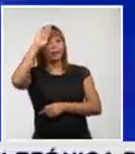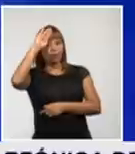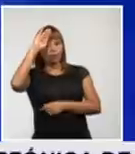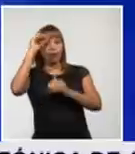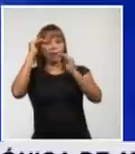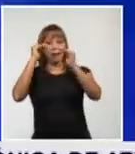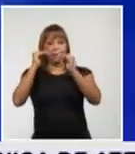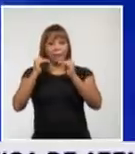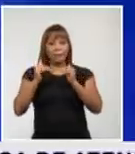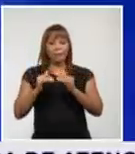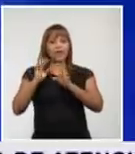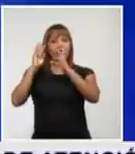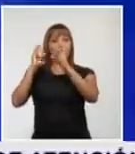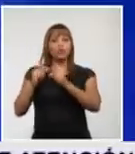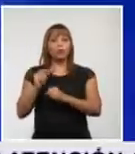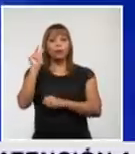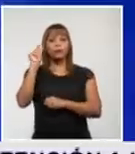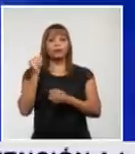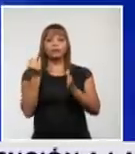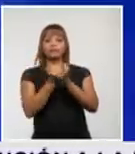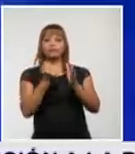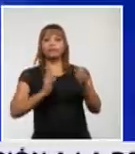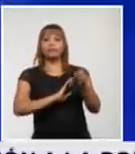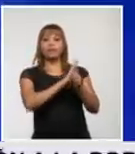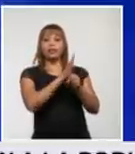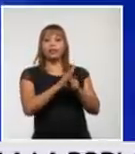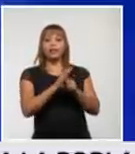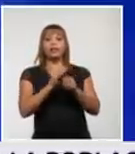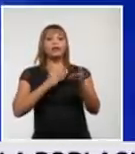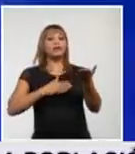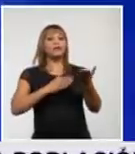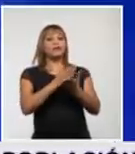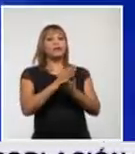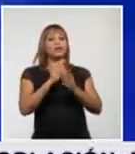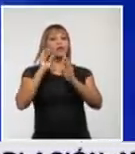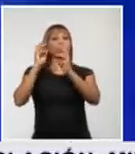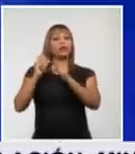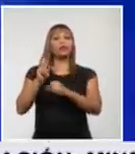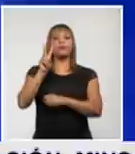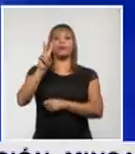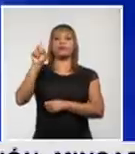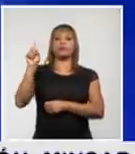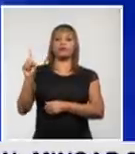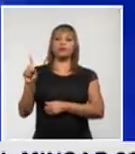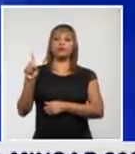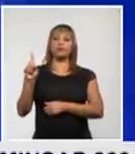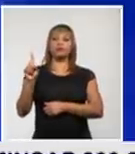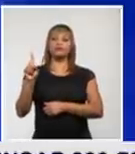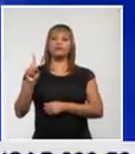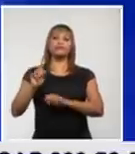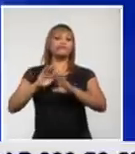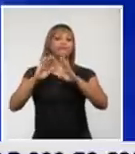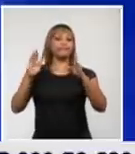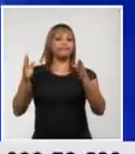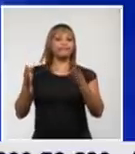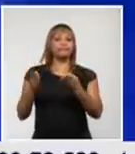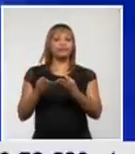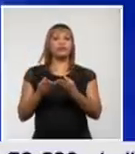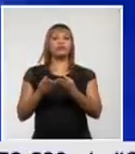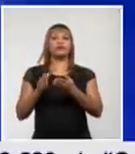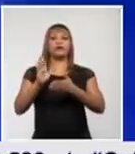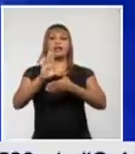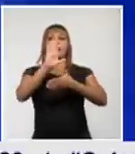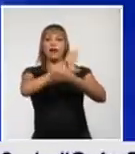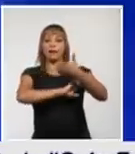casos diagnosticados, pues se mantiene en la posición número 21 de la región. Y en el